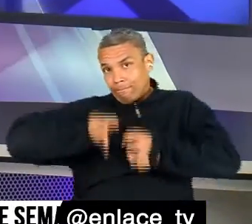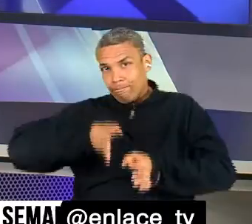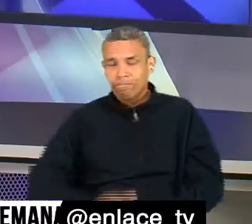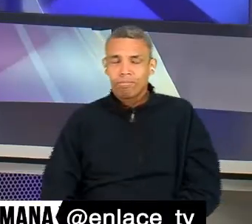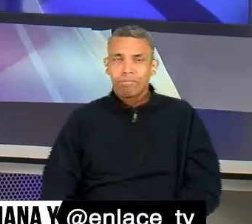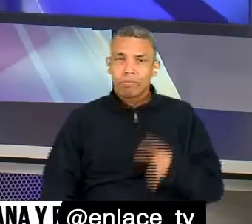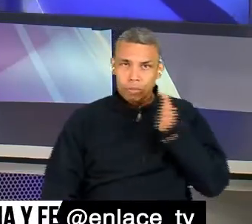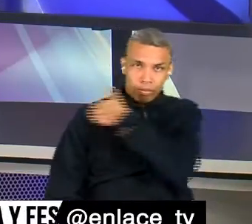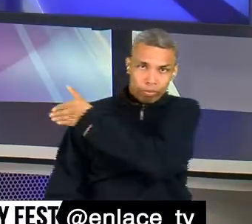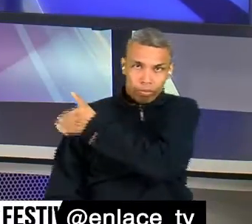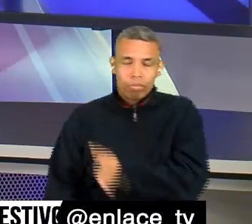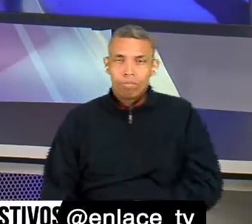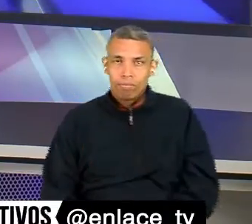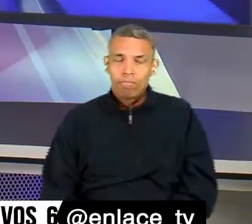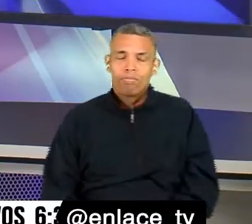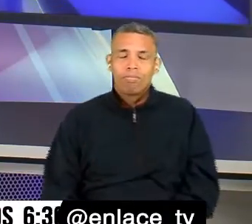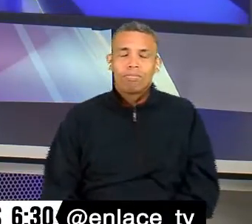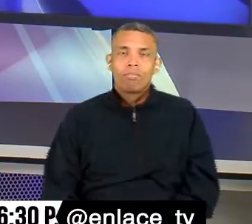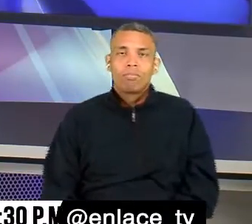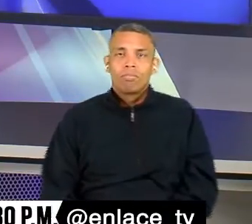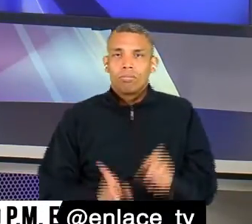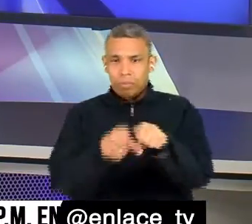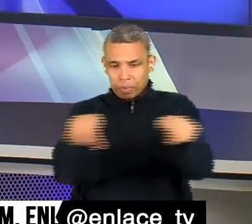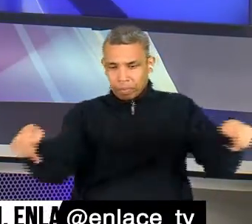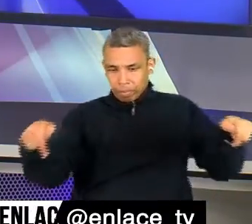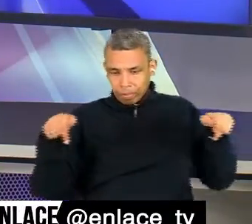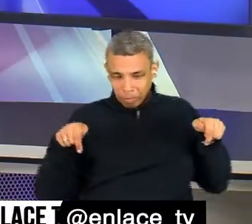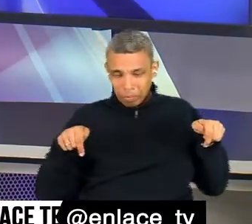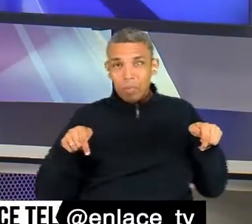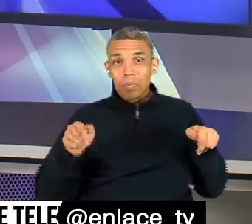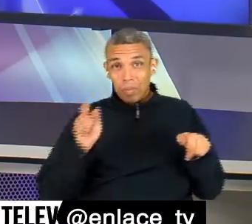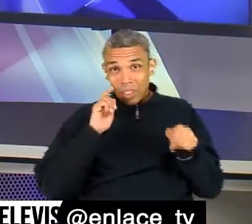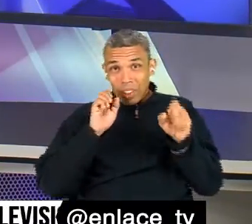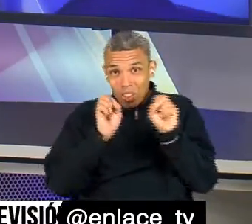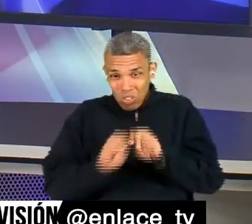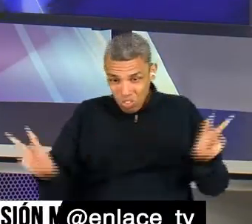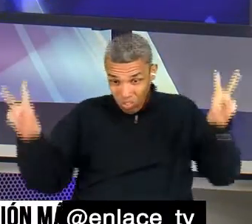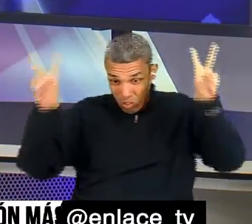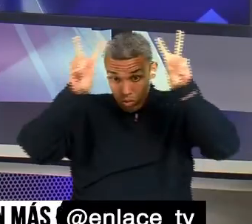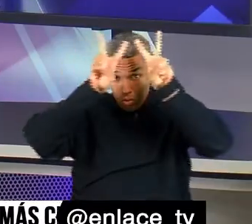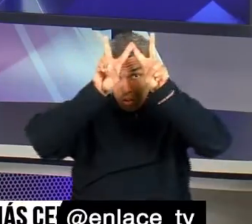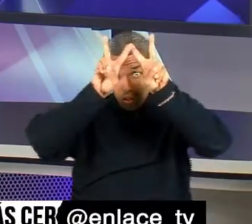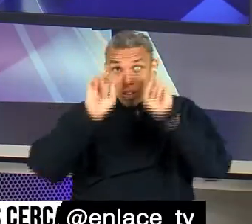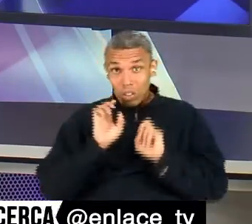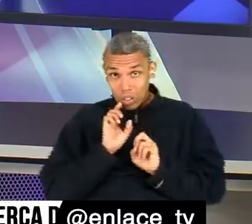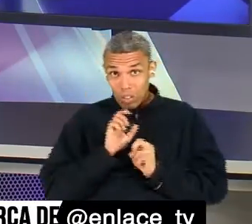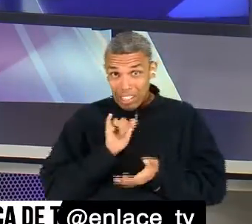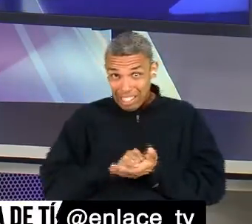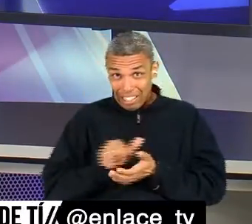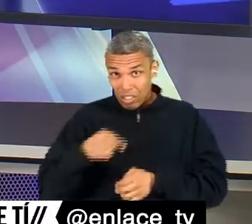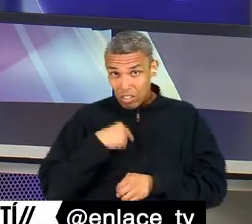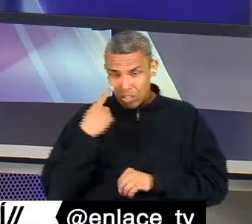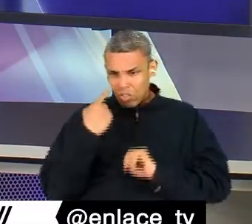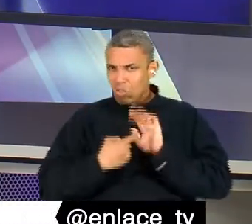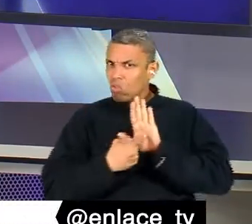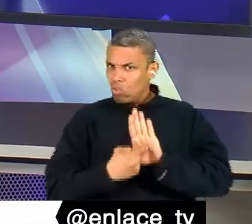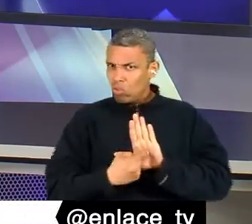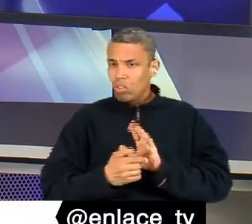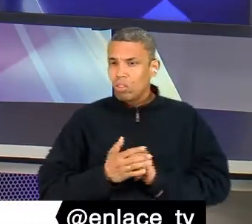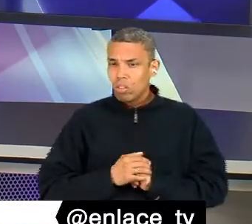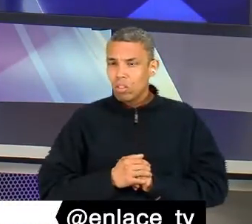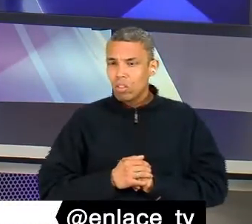En otras noticias, la Oficina de las Naciones Unidas contra las Drogas y el Delito, ONUD, socializó la guía para funcionarios